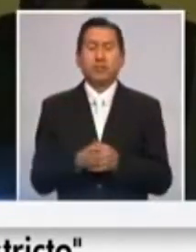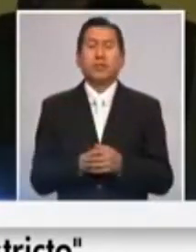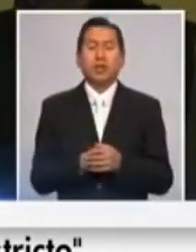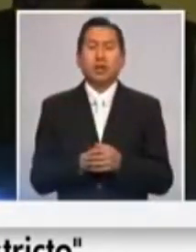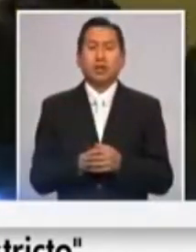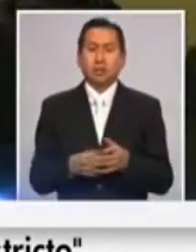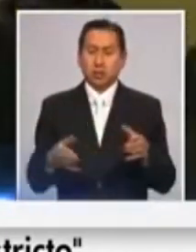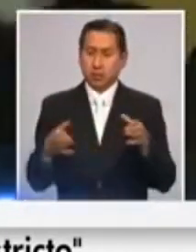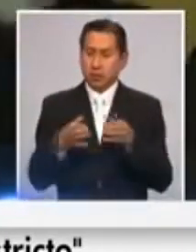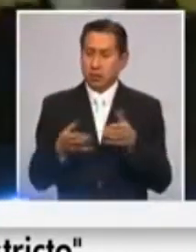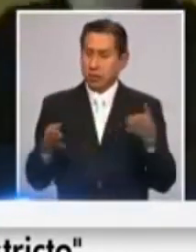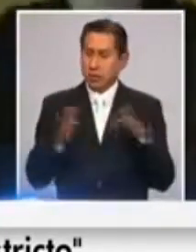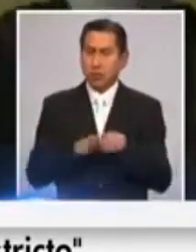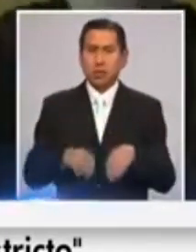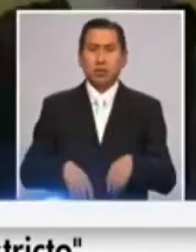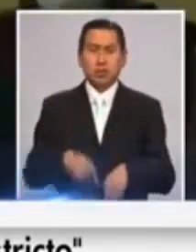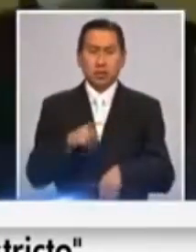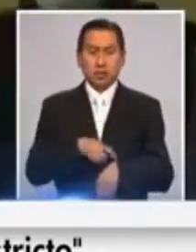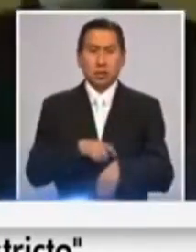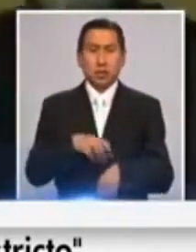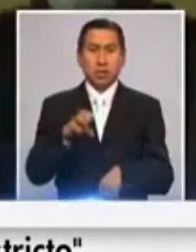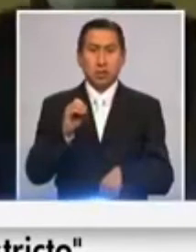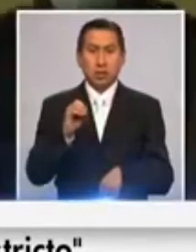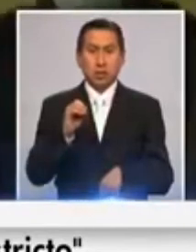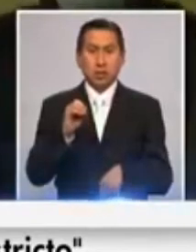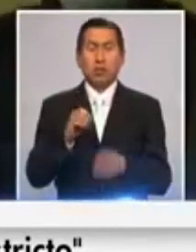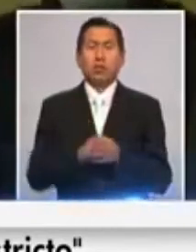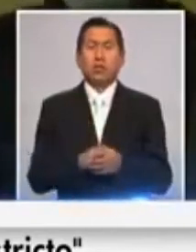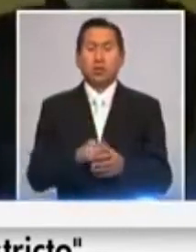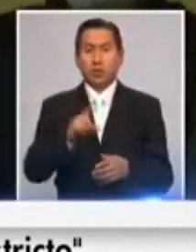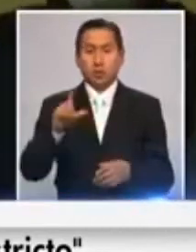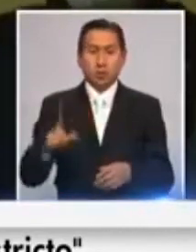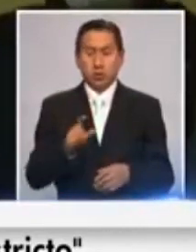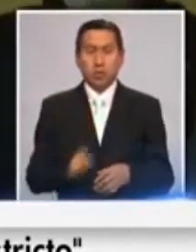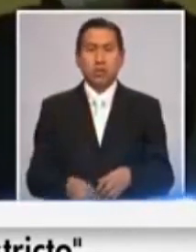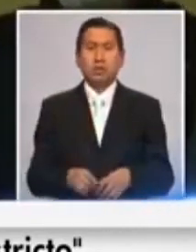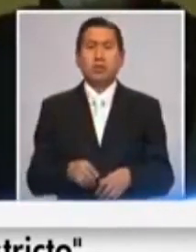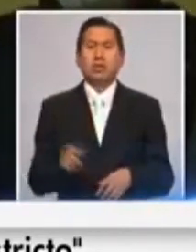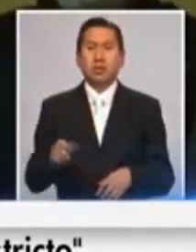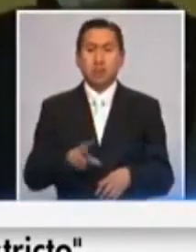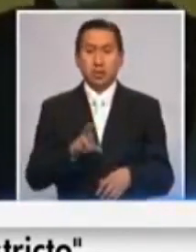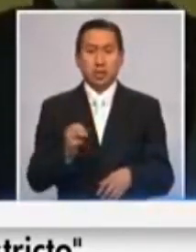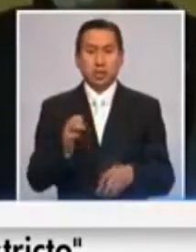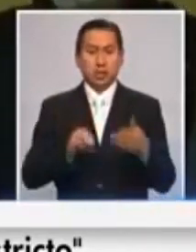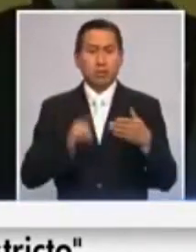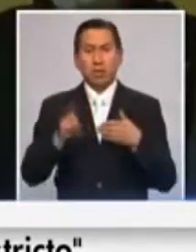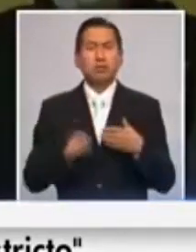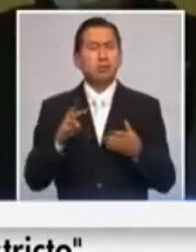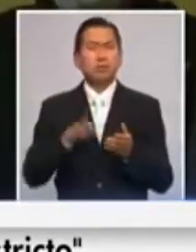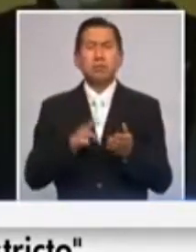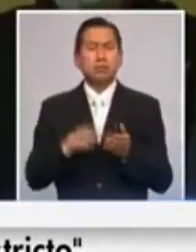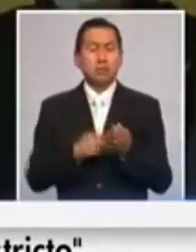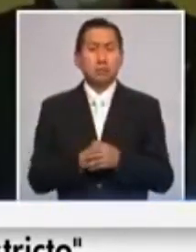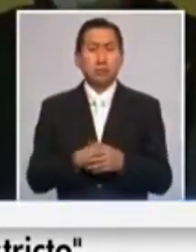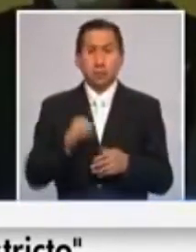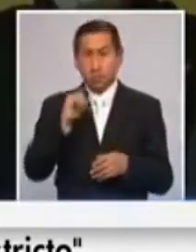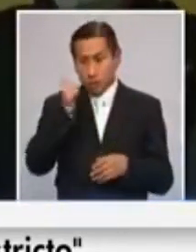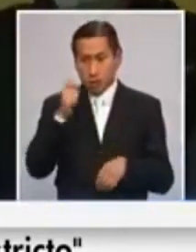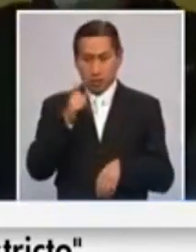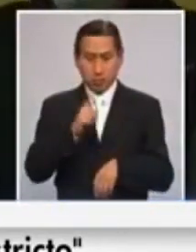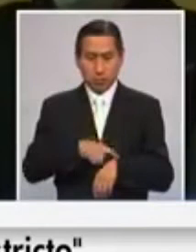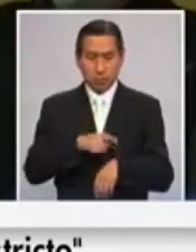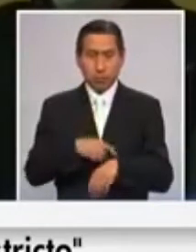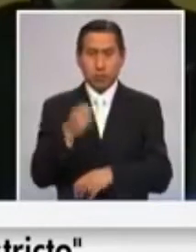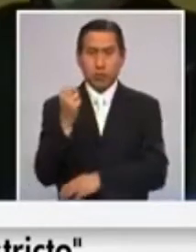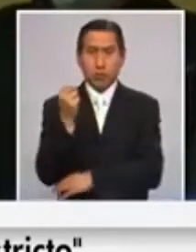Cuarentena total desde las 0 horas del día lunes 30 de marzo. ¿Qué quiere decir eso? Que mañana, a partir de las